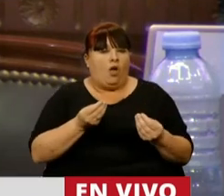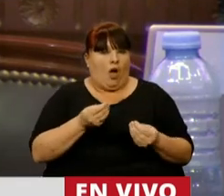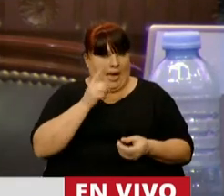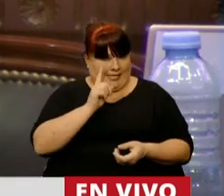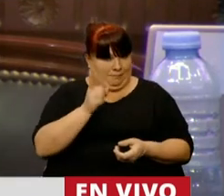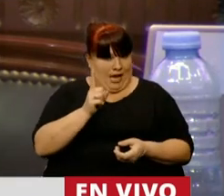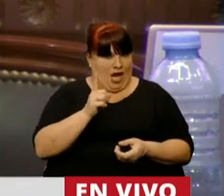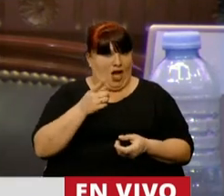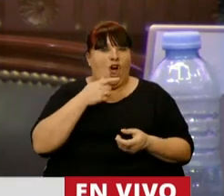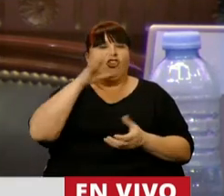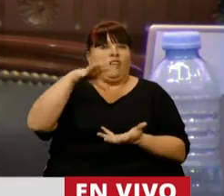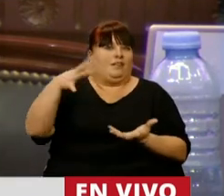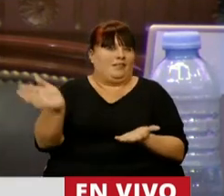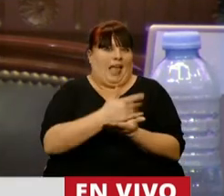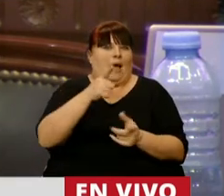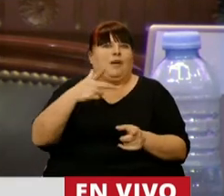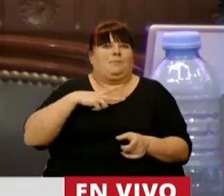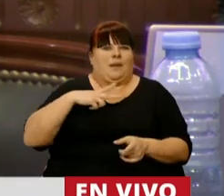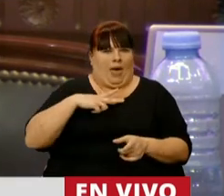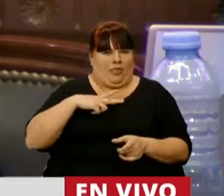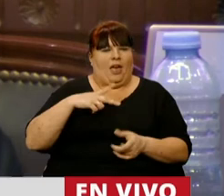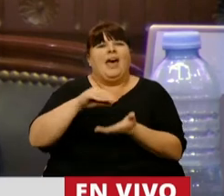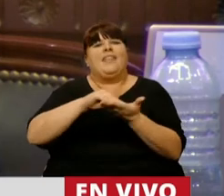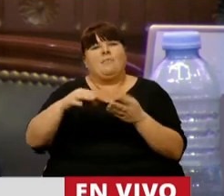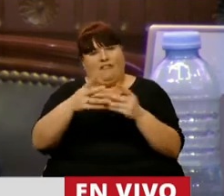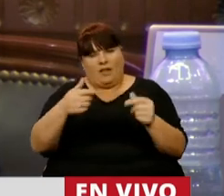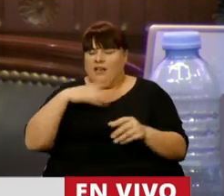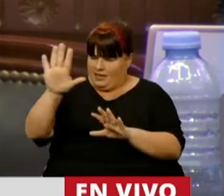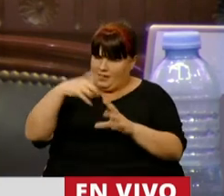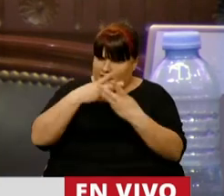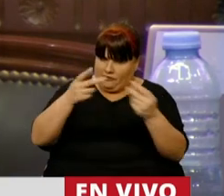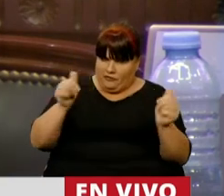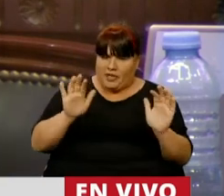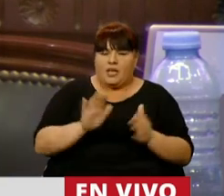del peligro de perder la propiedad privada. Diputada, y seguimos.